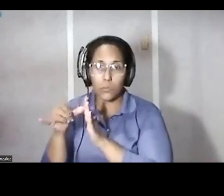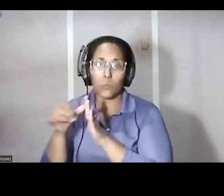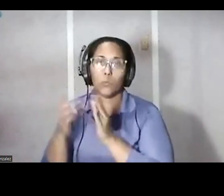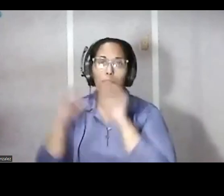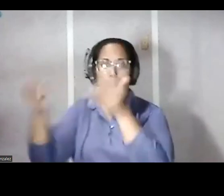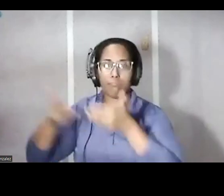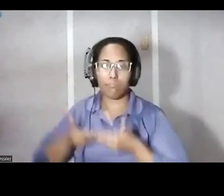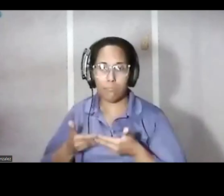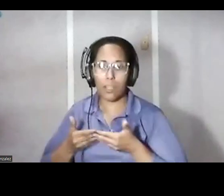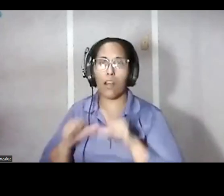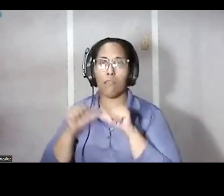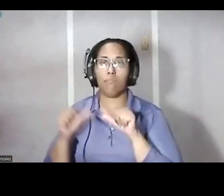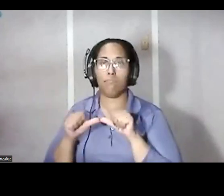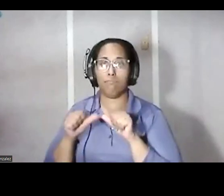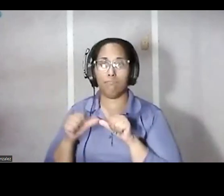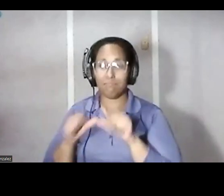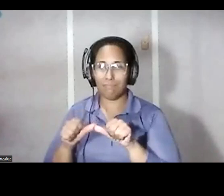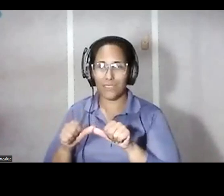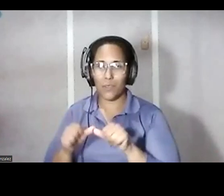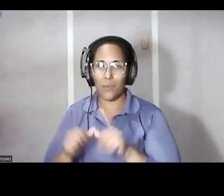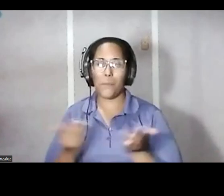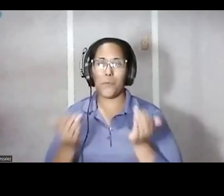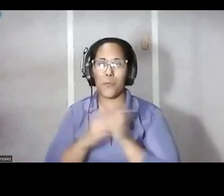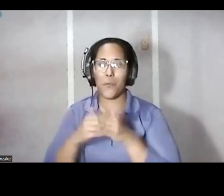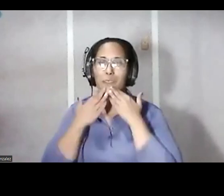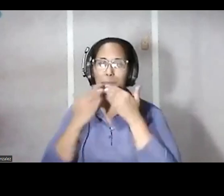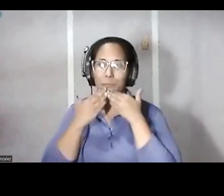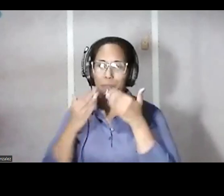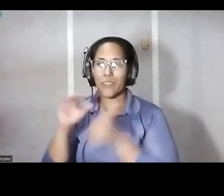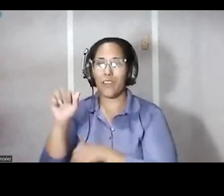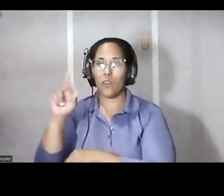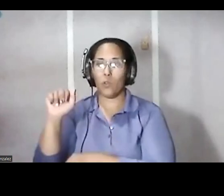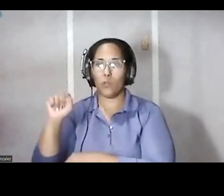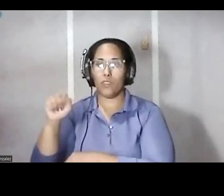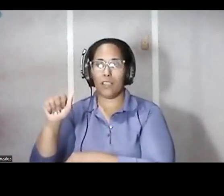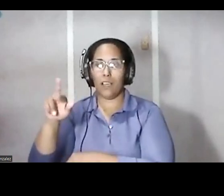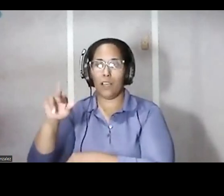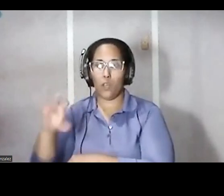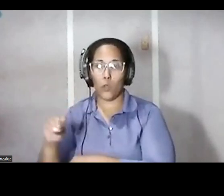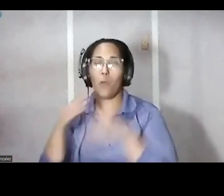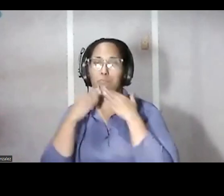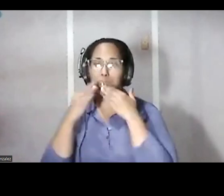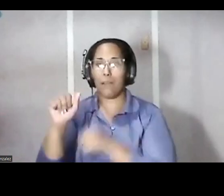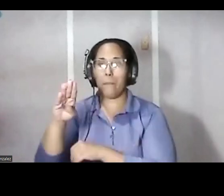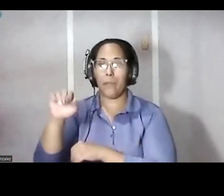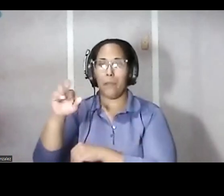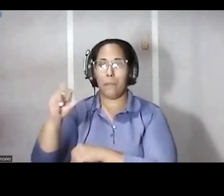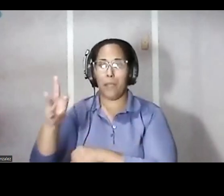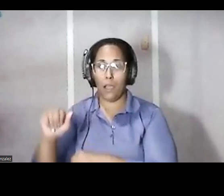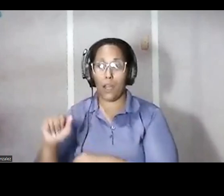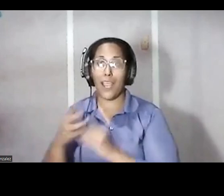invitamos a que nos sigan allí. Así que una vez más, muchísimas gracias, doctora Rosario. También las gracias a Belmarí, que nos acompañó esta